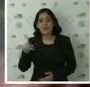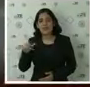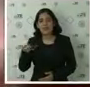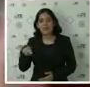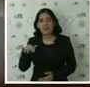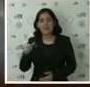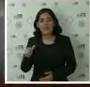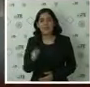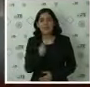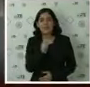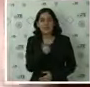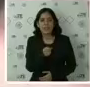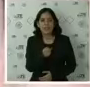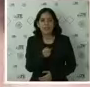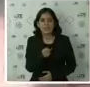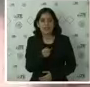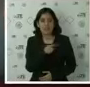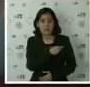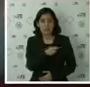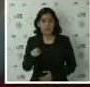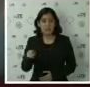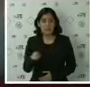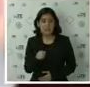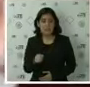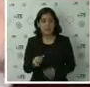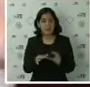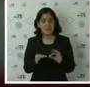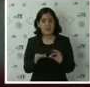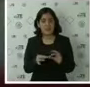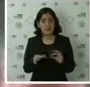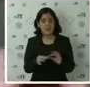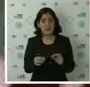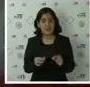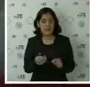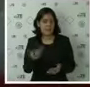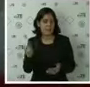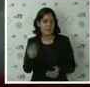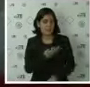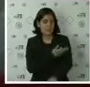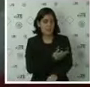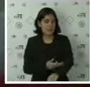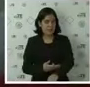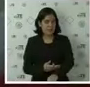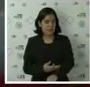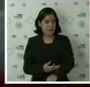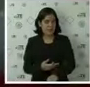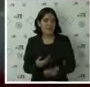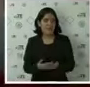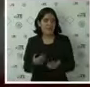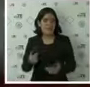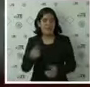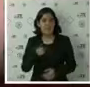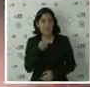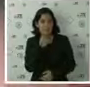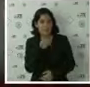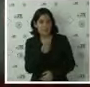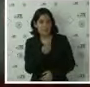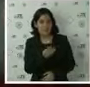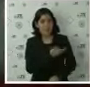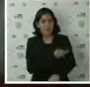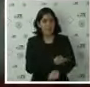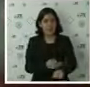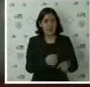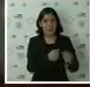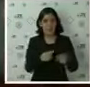construcción. Porque como ustedes todos lo mencionaron, la familia. Yo les diría las familias, porque hay muchas maneras de tener una familia. Papá, mamá, mamá,